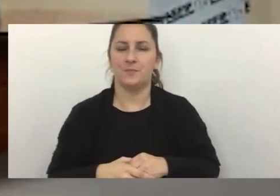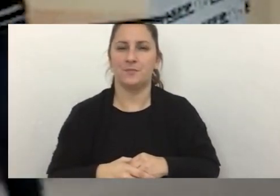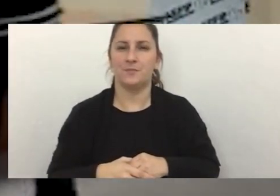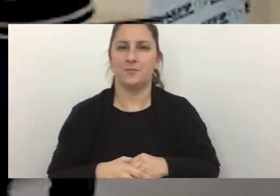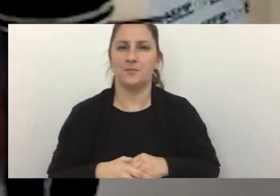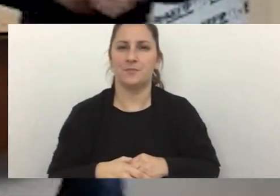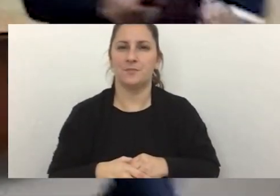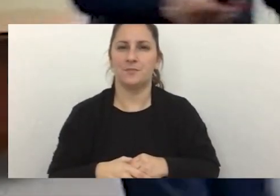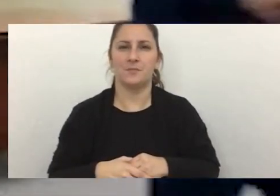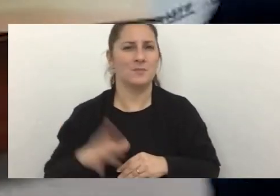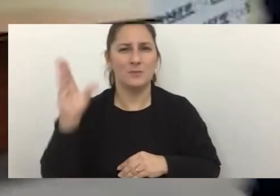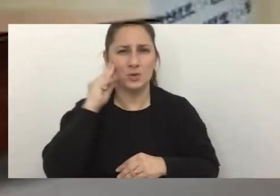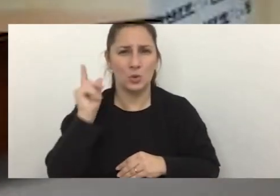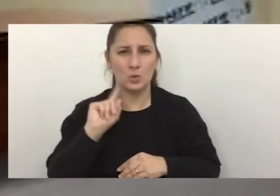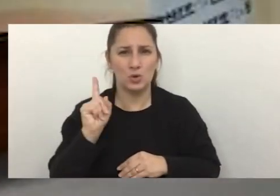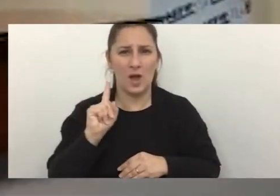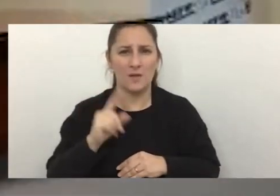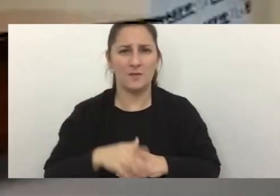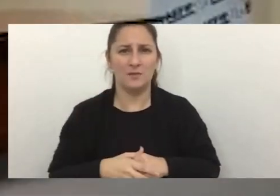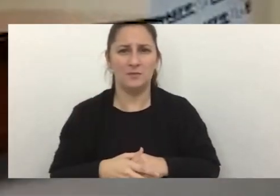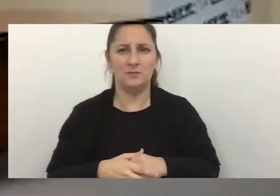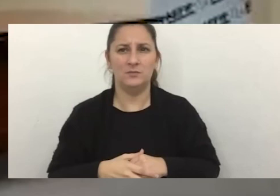¿No se escucha?